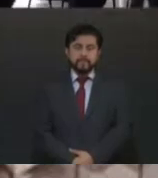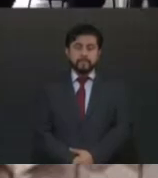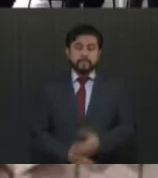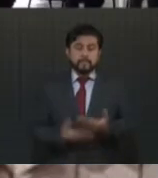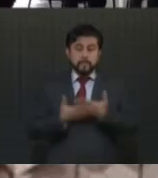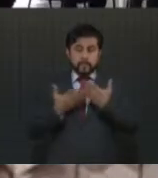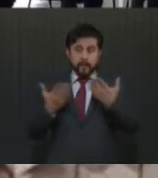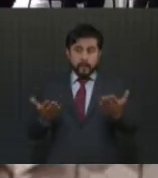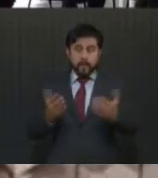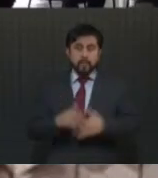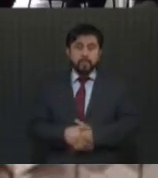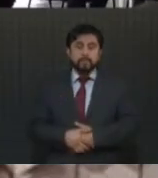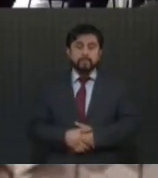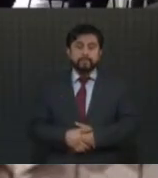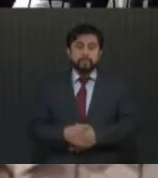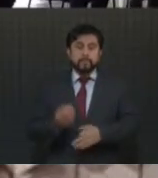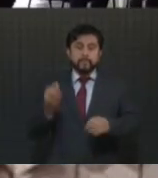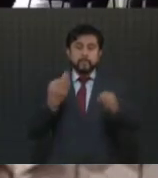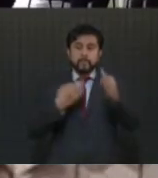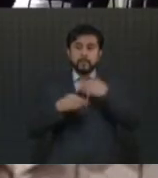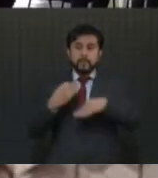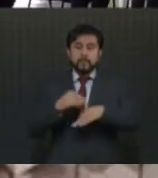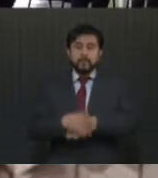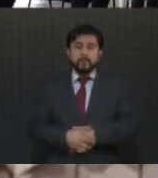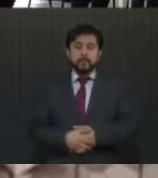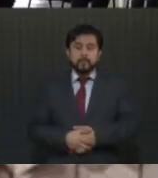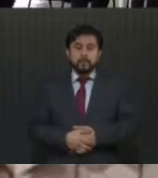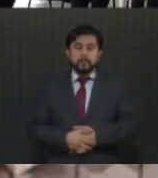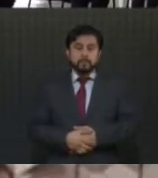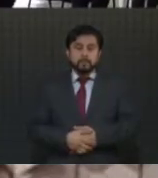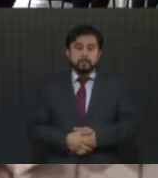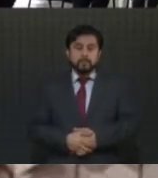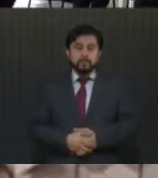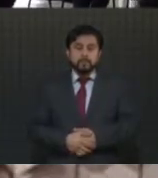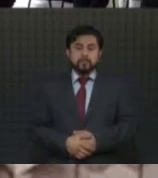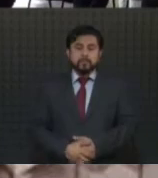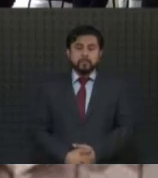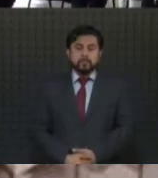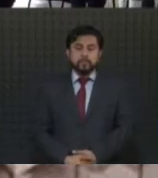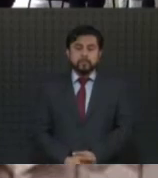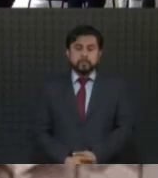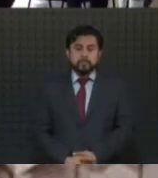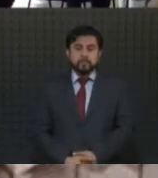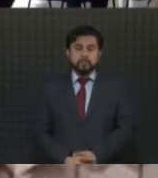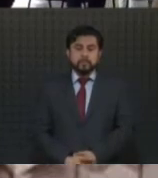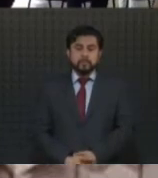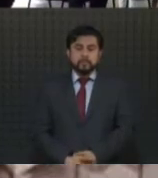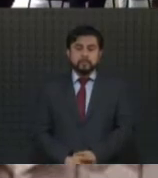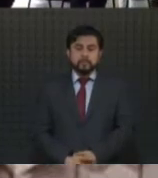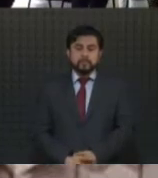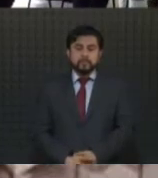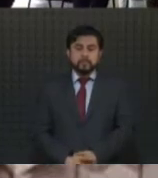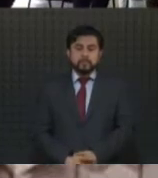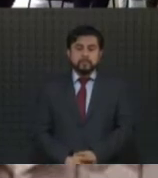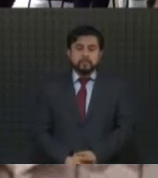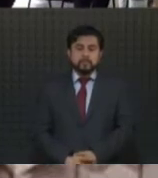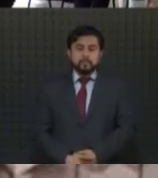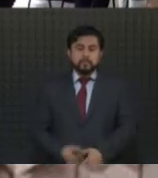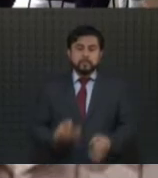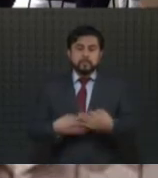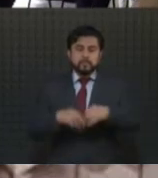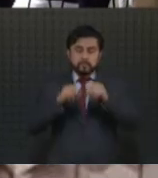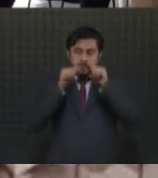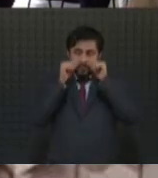Invitamos a todos los presentes a ponerse de pie y descubrirse la cabeza para que escuchemos la entonación del himno nacional.